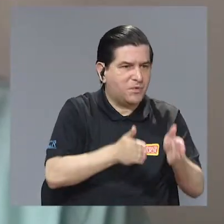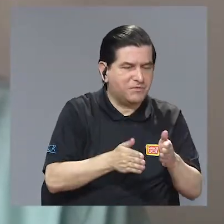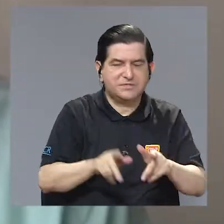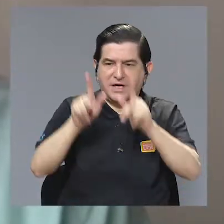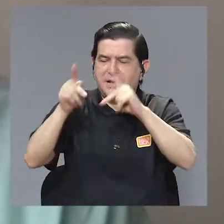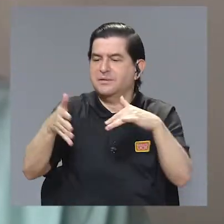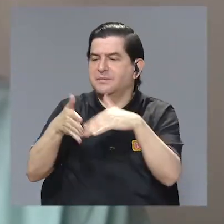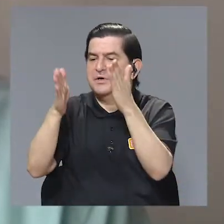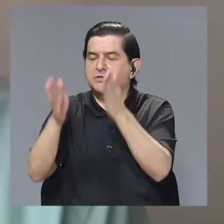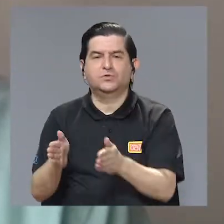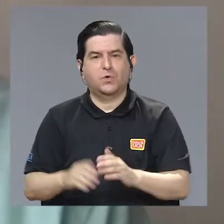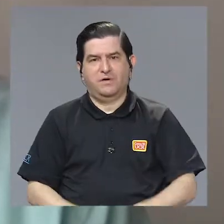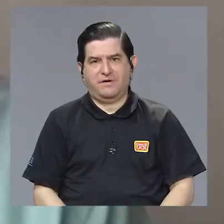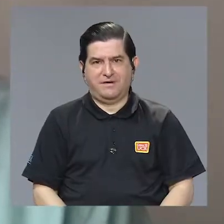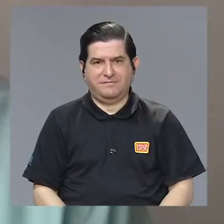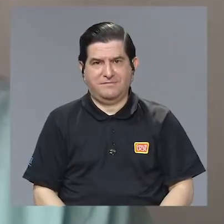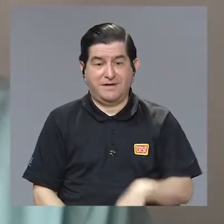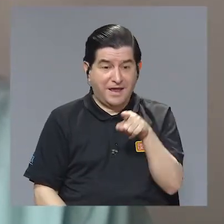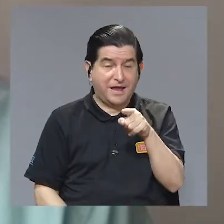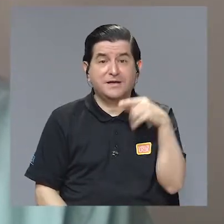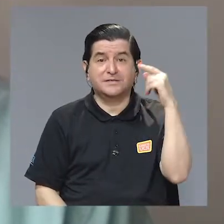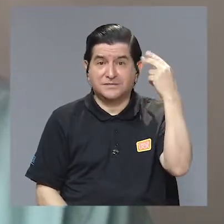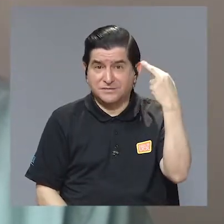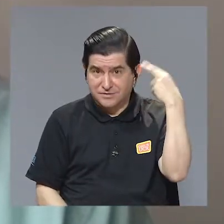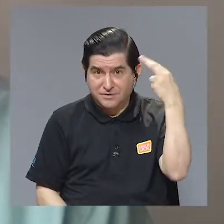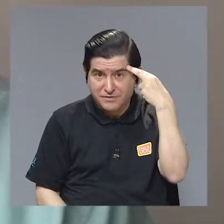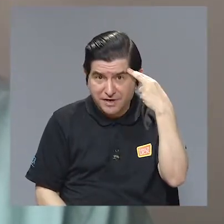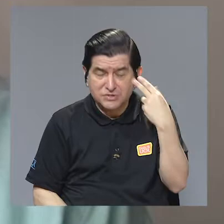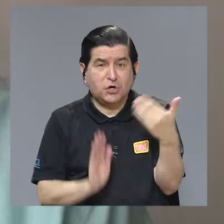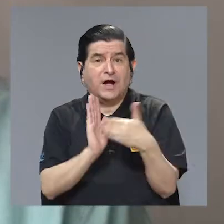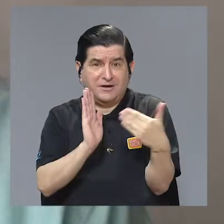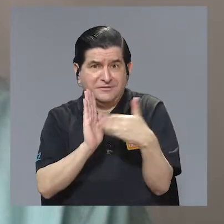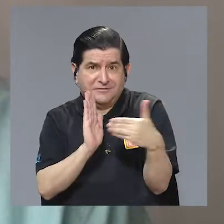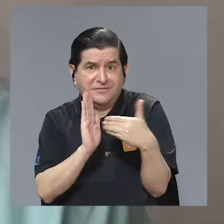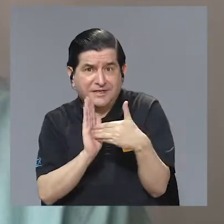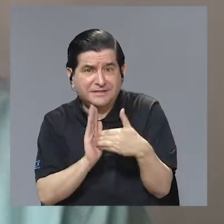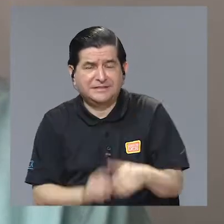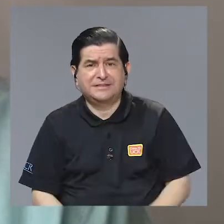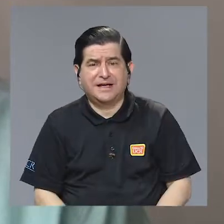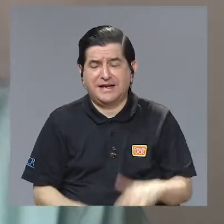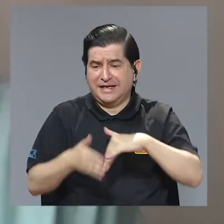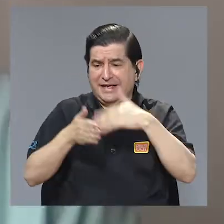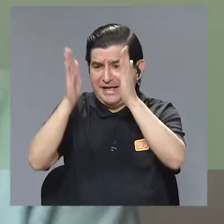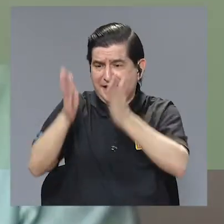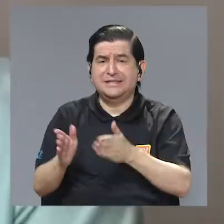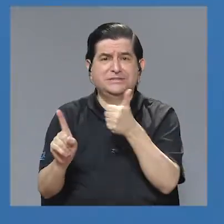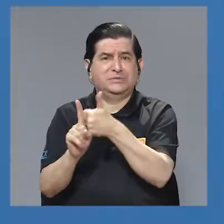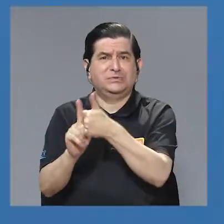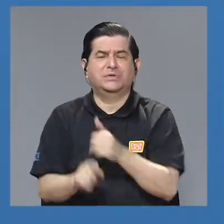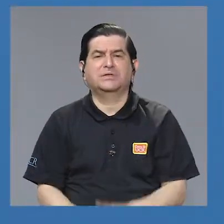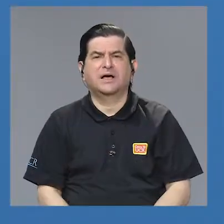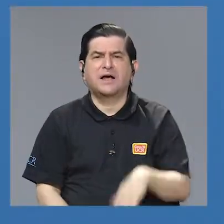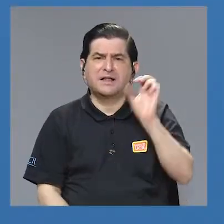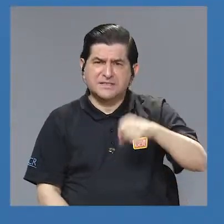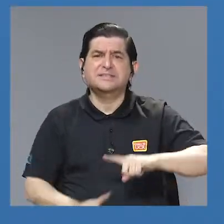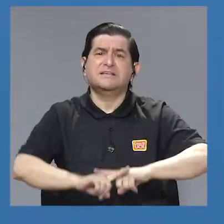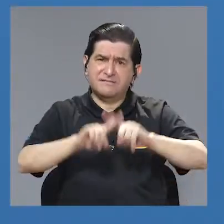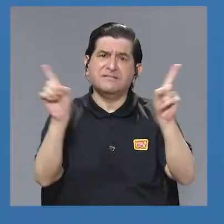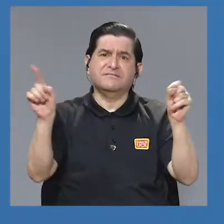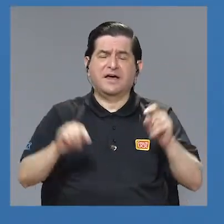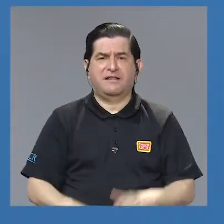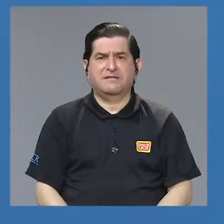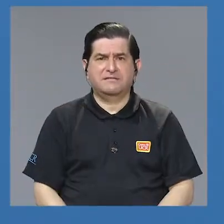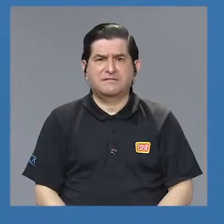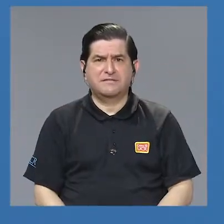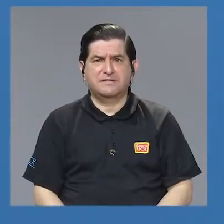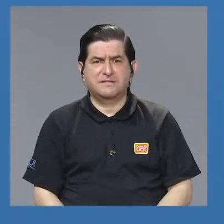docente y persona estudiante. Eso evidentemente pues causa una serie de perjuicios a las personas estudiantes. Pues sí hay una diferencia